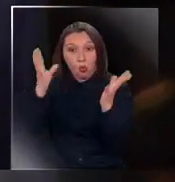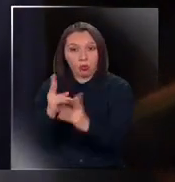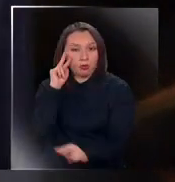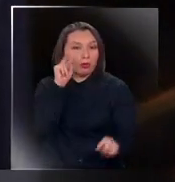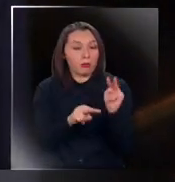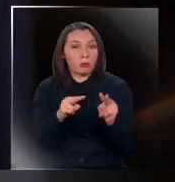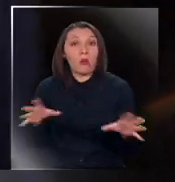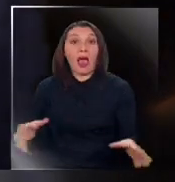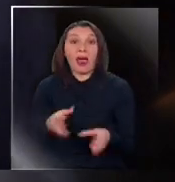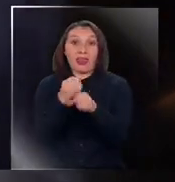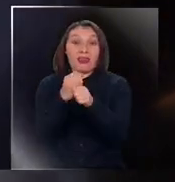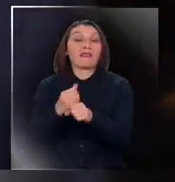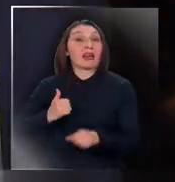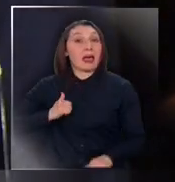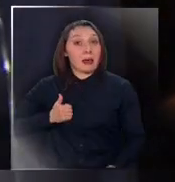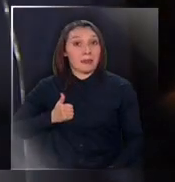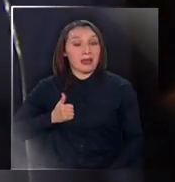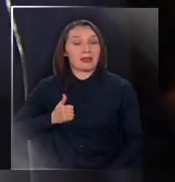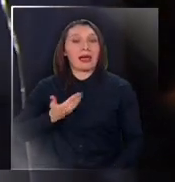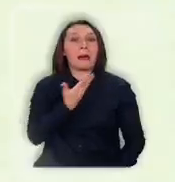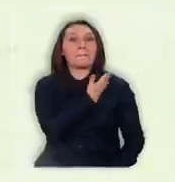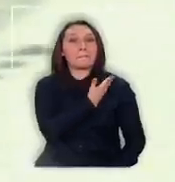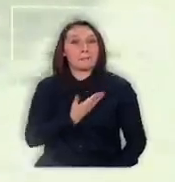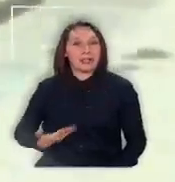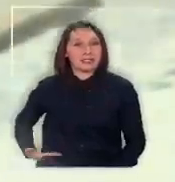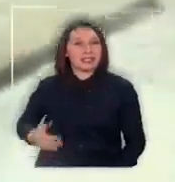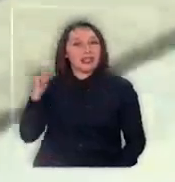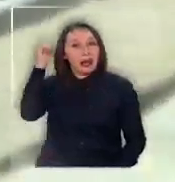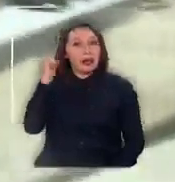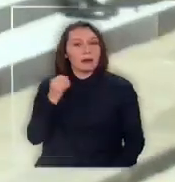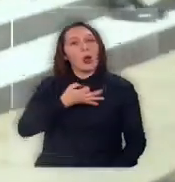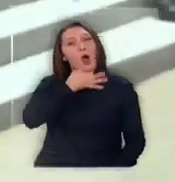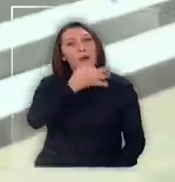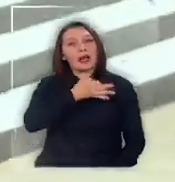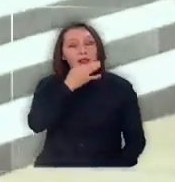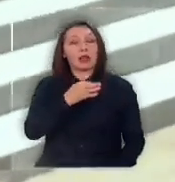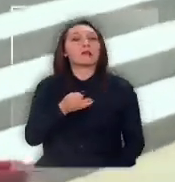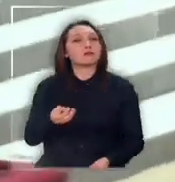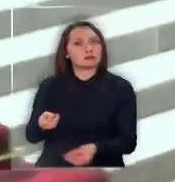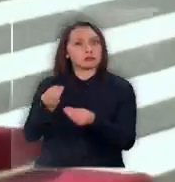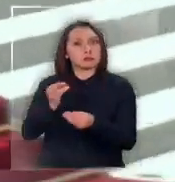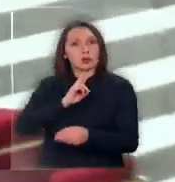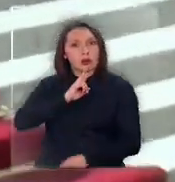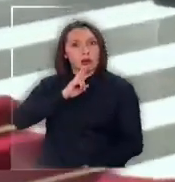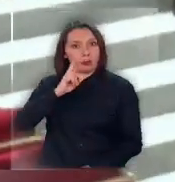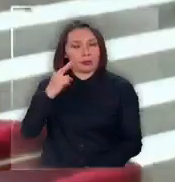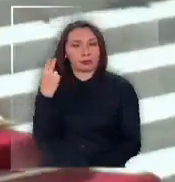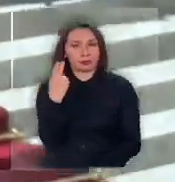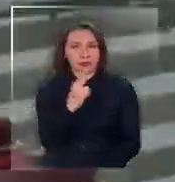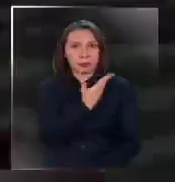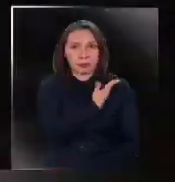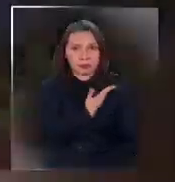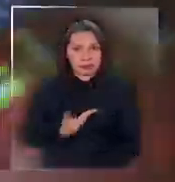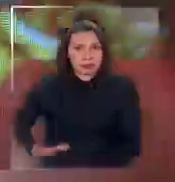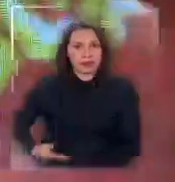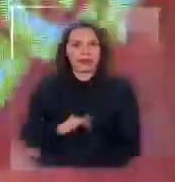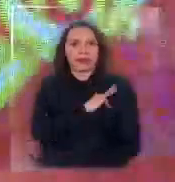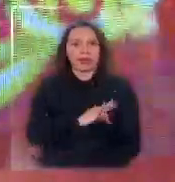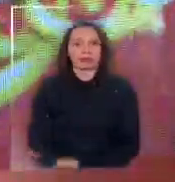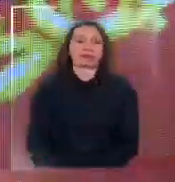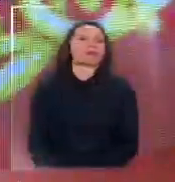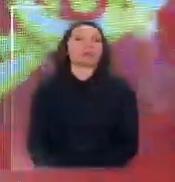Durante el aniversario de la PDI, el presidente Sebastián Piñera comentó y valoró la respuesta de su par francés.